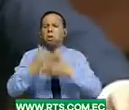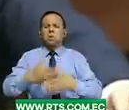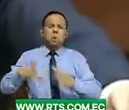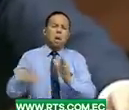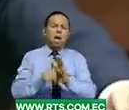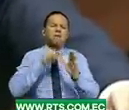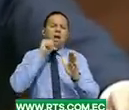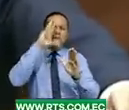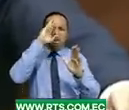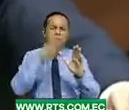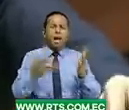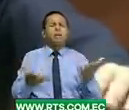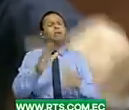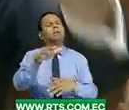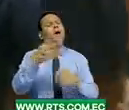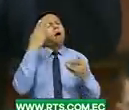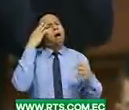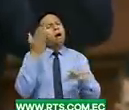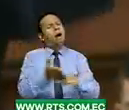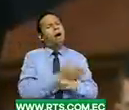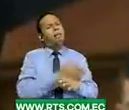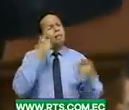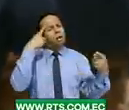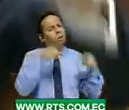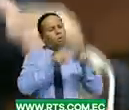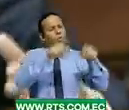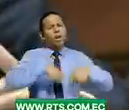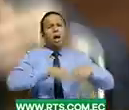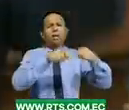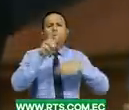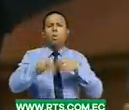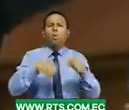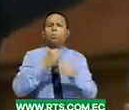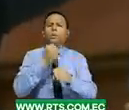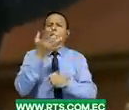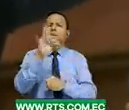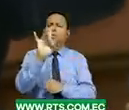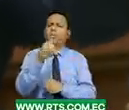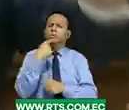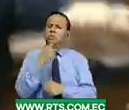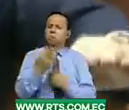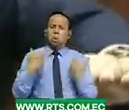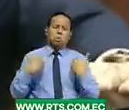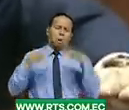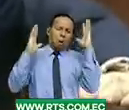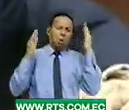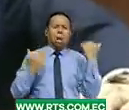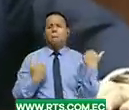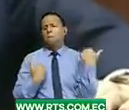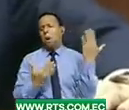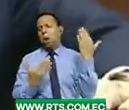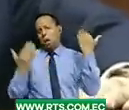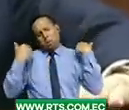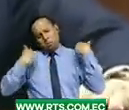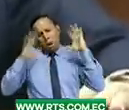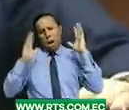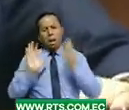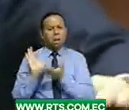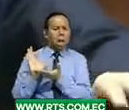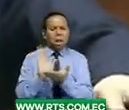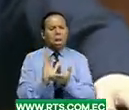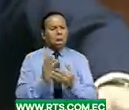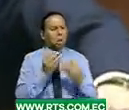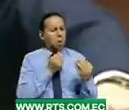es de 2018, no importa que esto es político, pero si no hay testigos